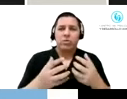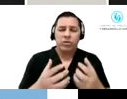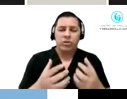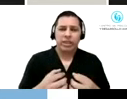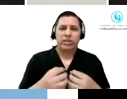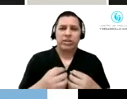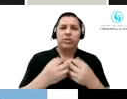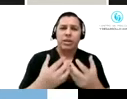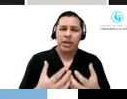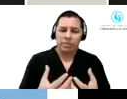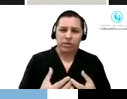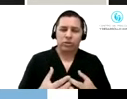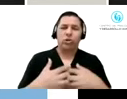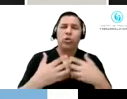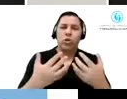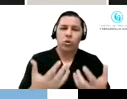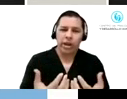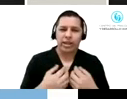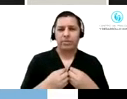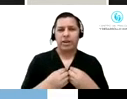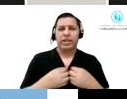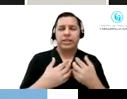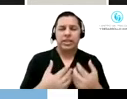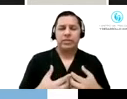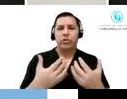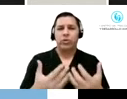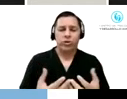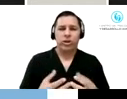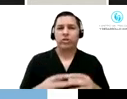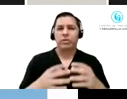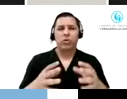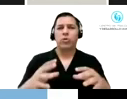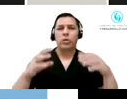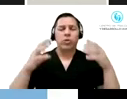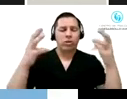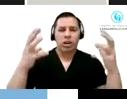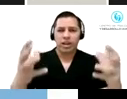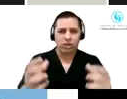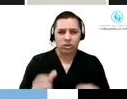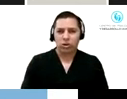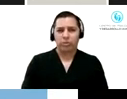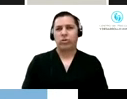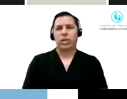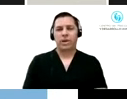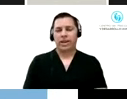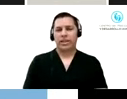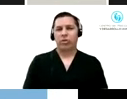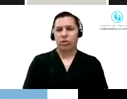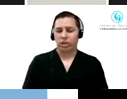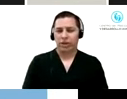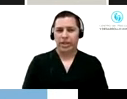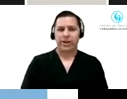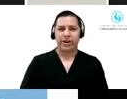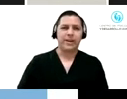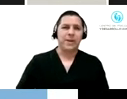Venga, mi amorcito, ¿qué me le pasó? Cuénteme. Sí, mi amor, llore, no se preocupe, yo voy a tocar el sol por usted para que ese dolor